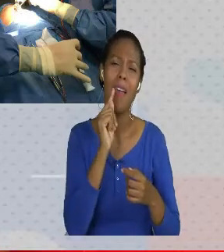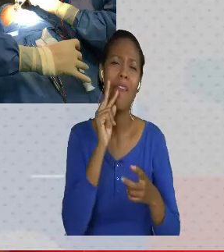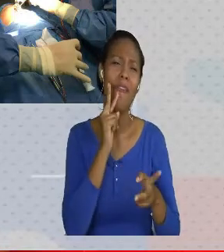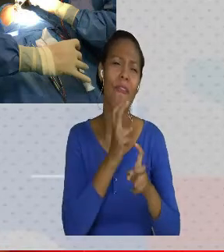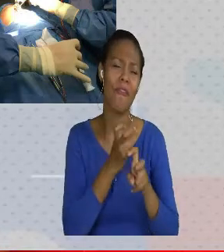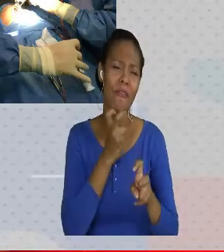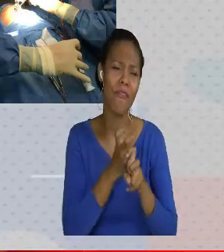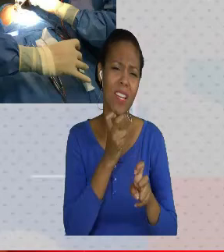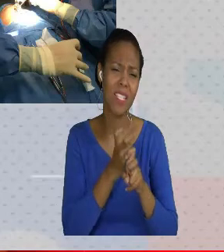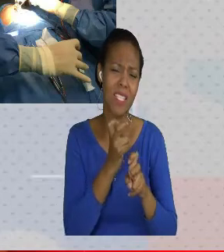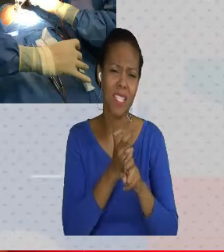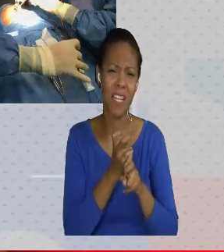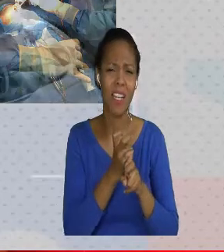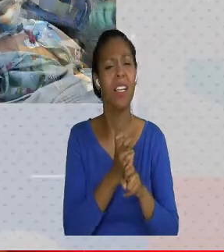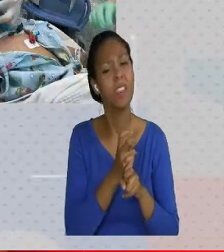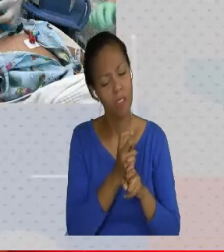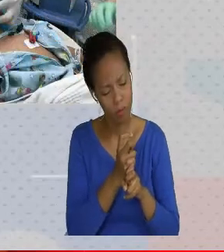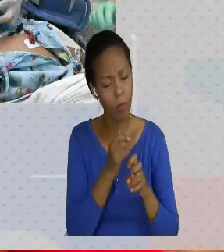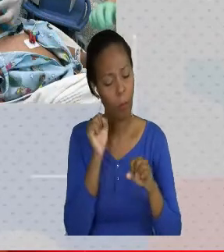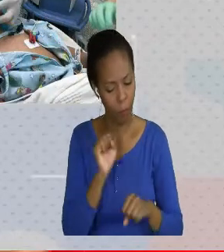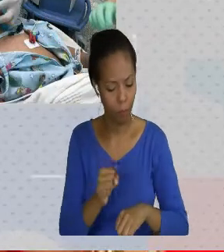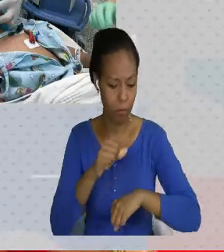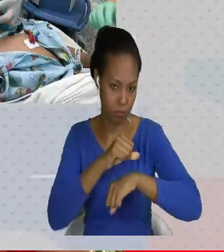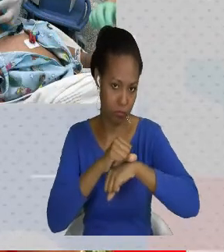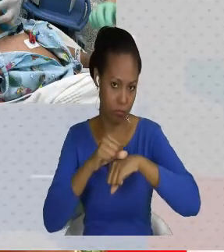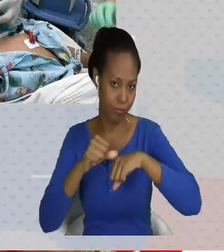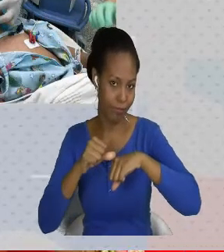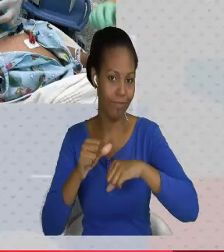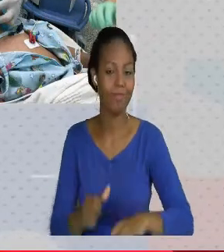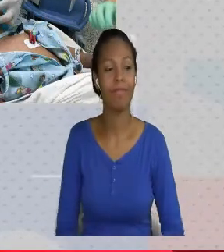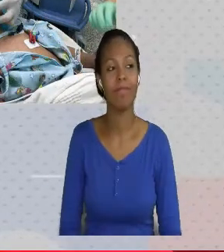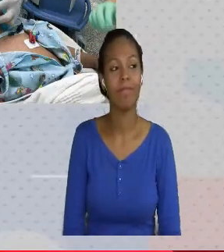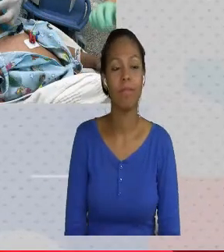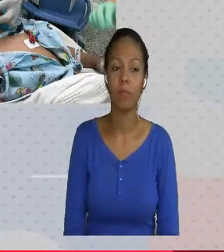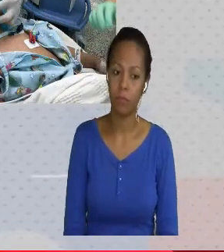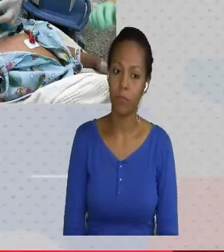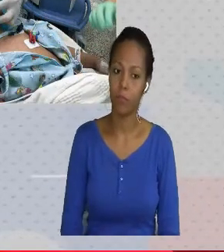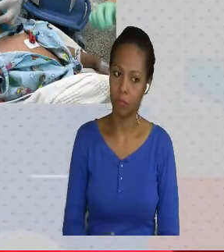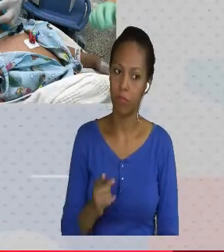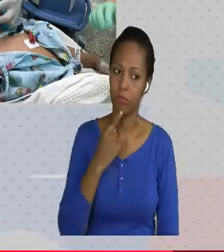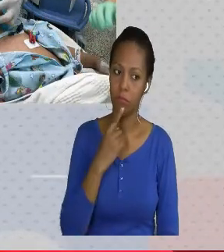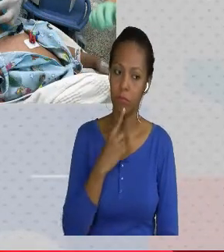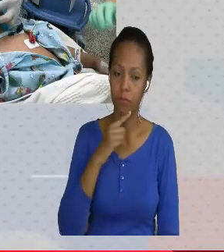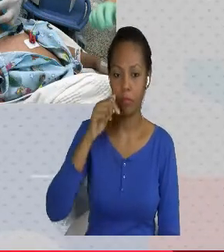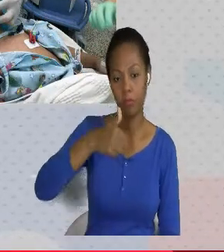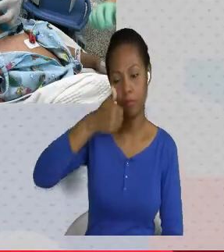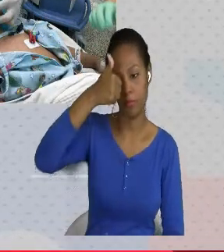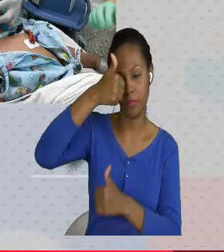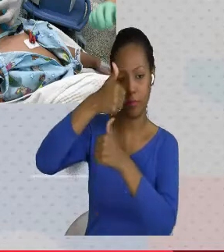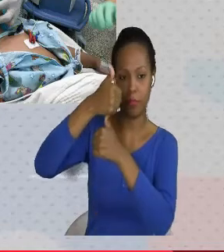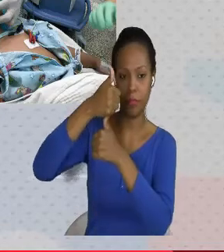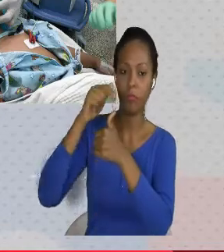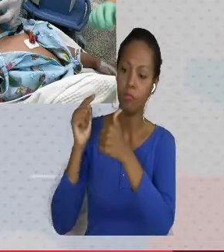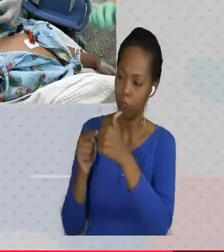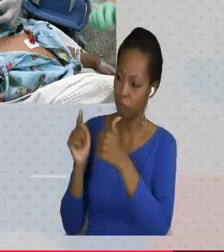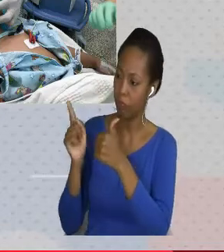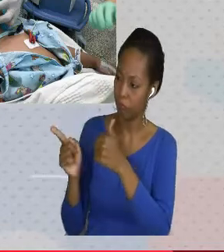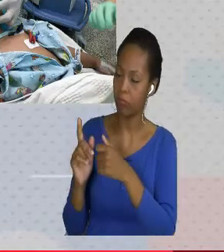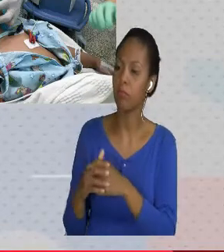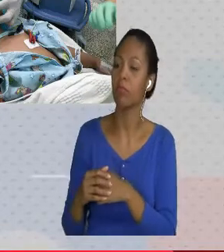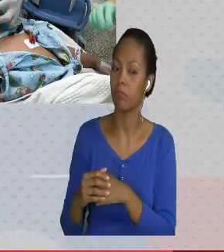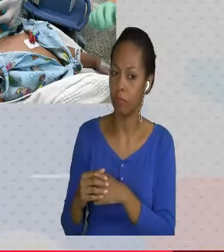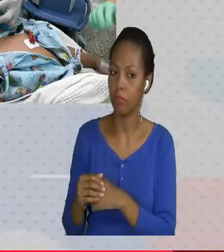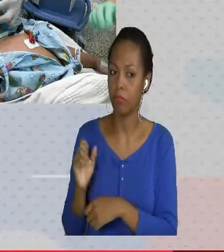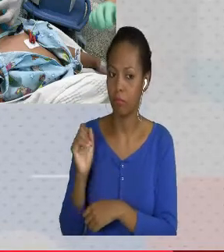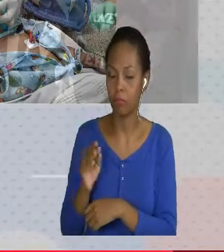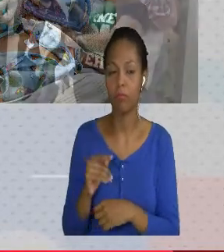o a veces una de ellas. Bueno, tú me decías ahorita que tú eras la vicepresidenta del sí. club. Me encuentro entonces con